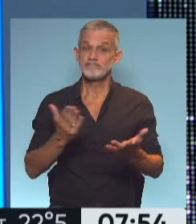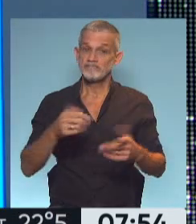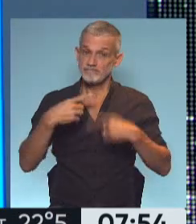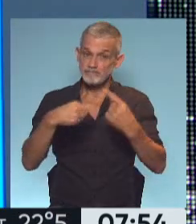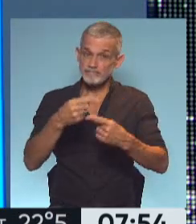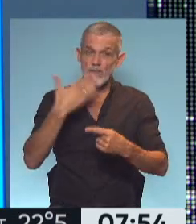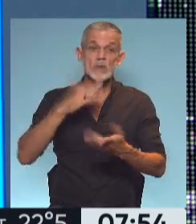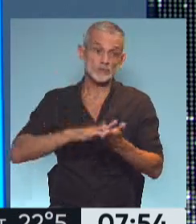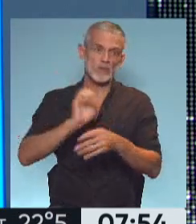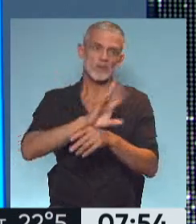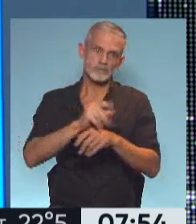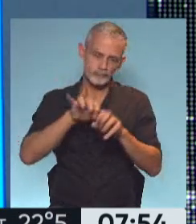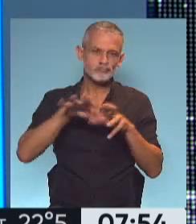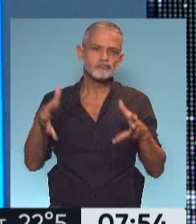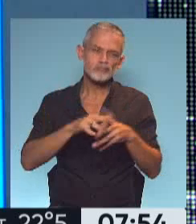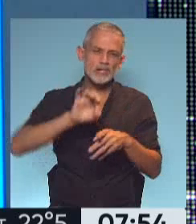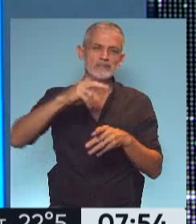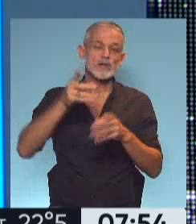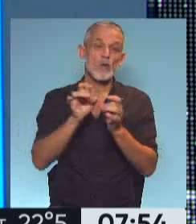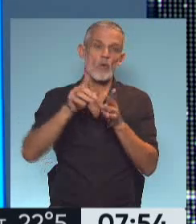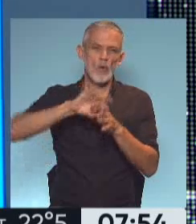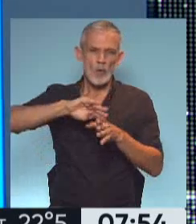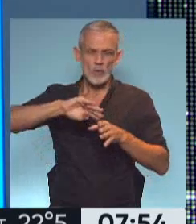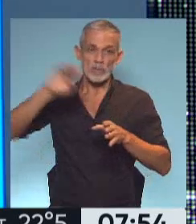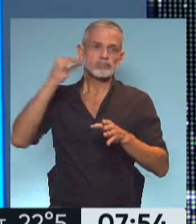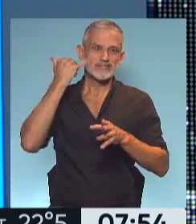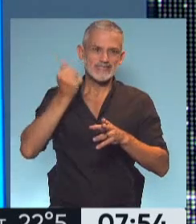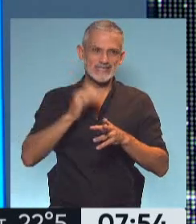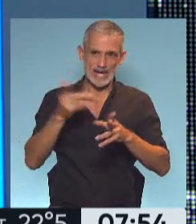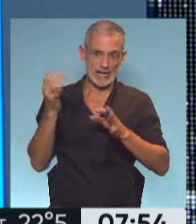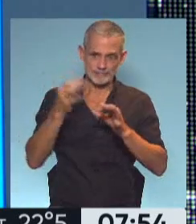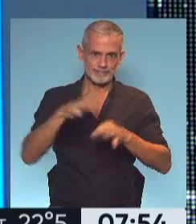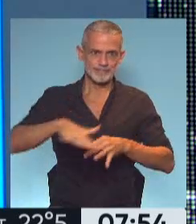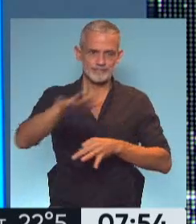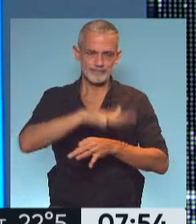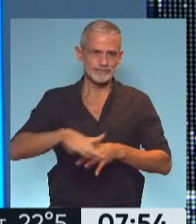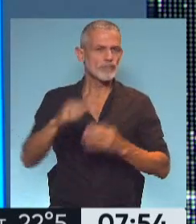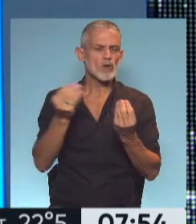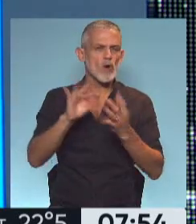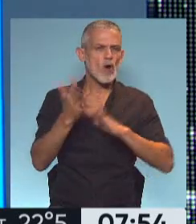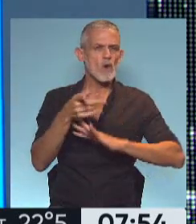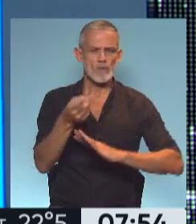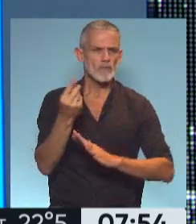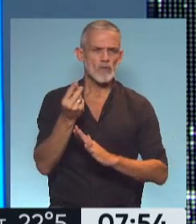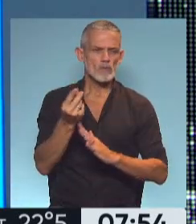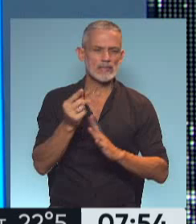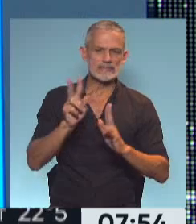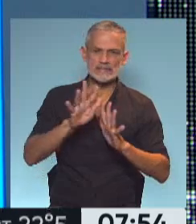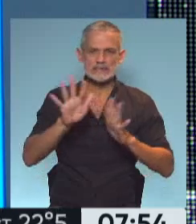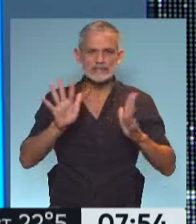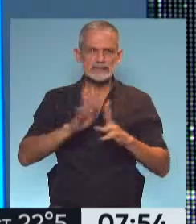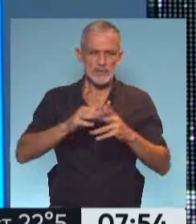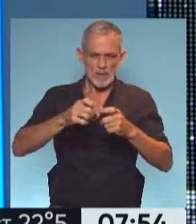Seguimos hablando de la pandemia, de la segunda ola que ya está entre nosotros y, bueno, de cómo tratar de evitar que